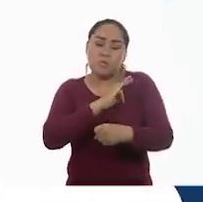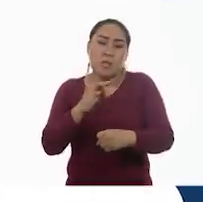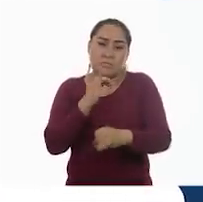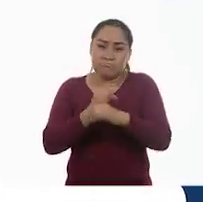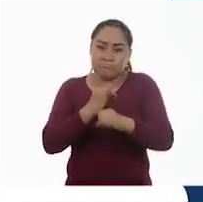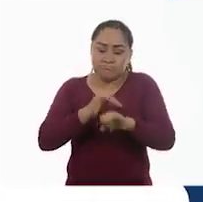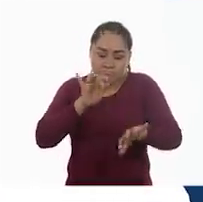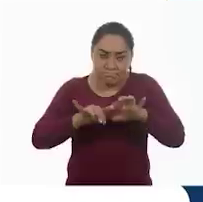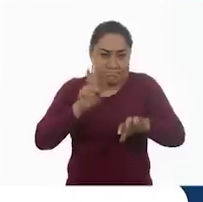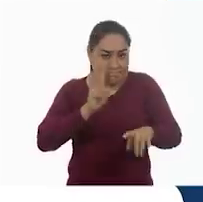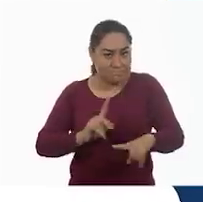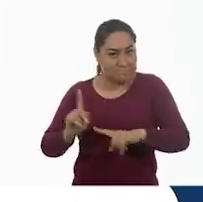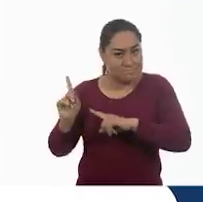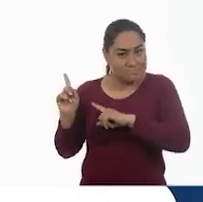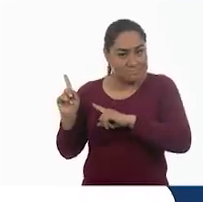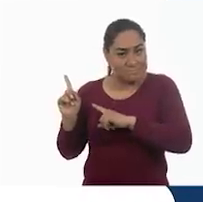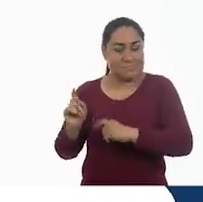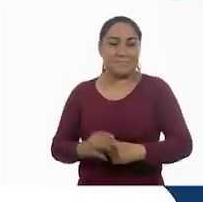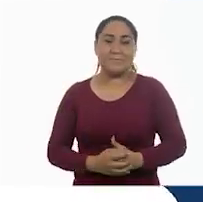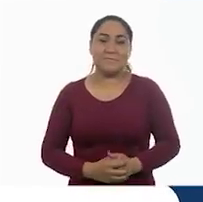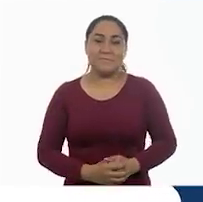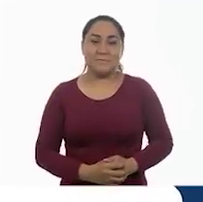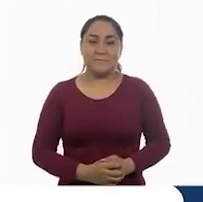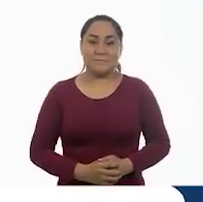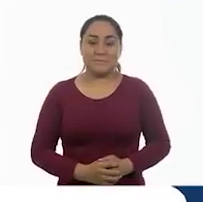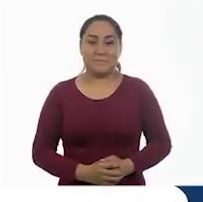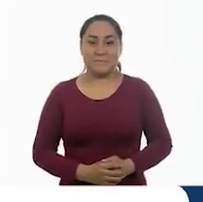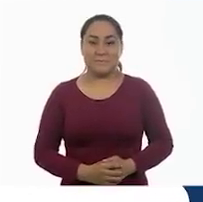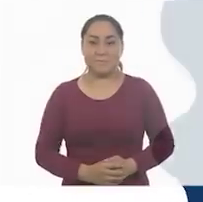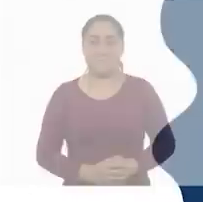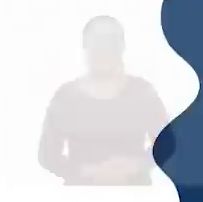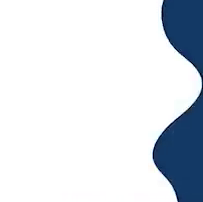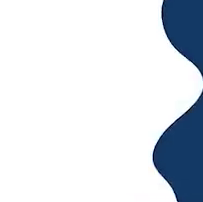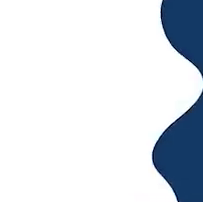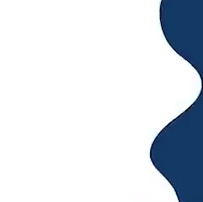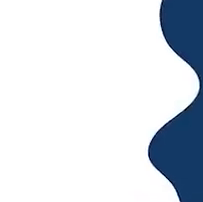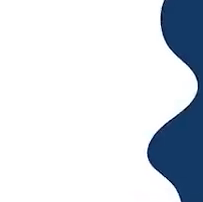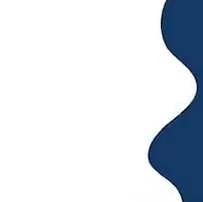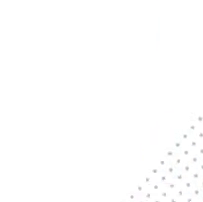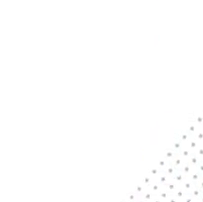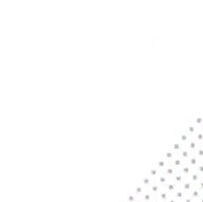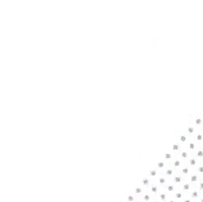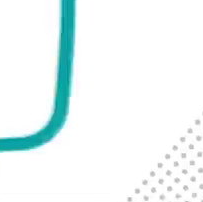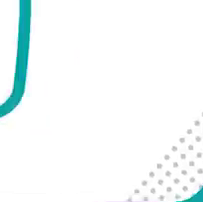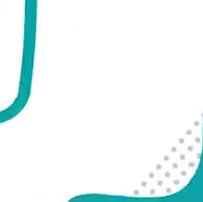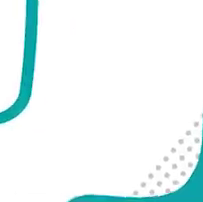en la siguiente liga: aprendeencasa.cep.gov.mx.